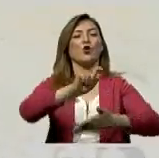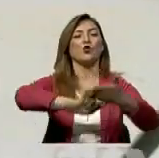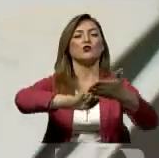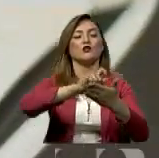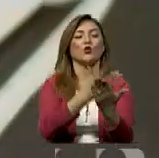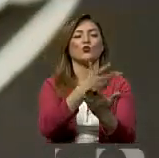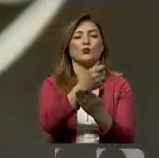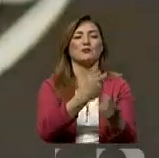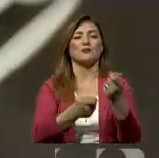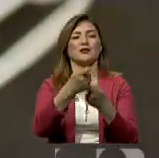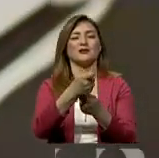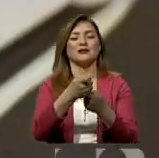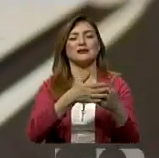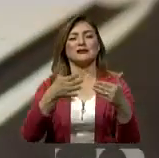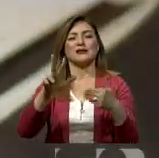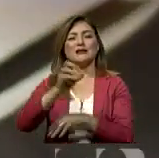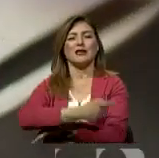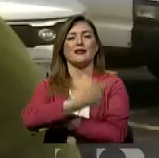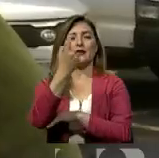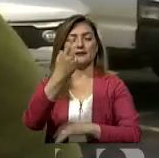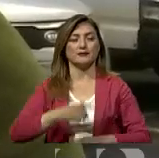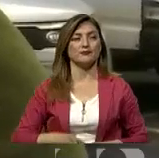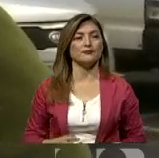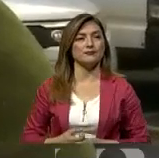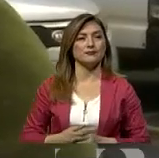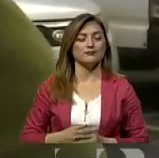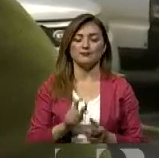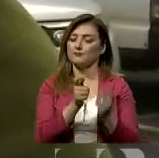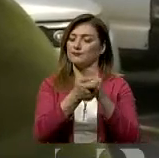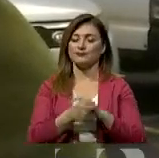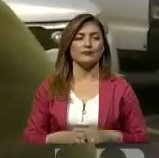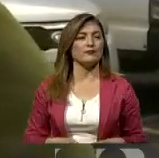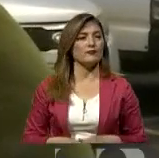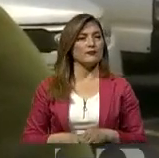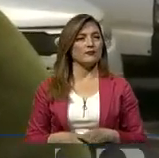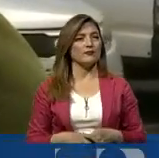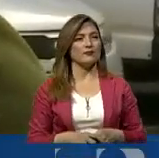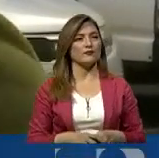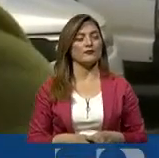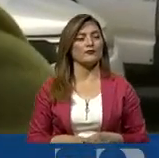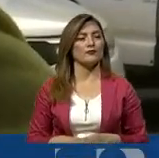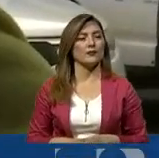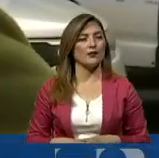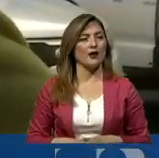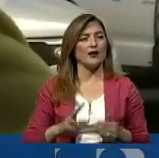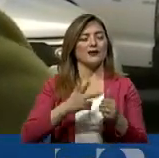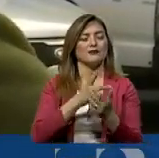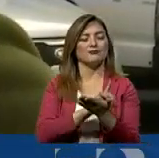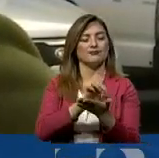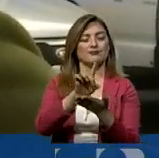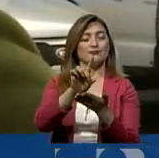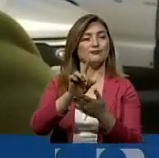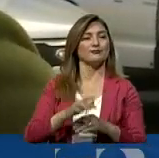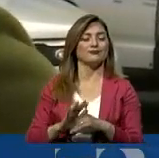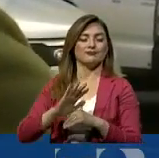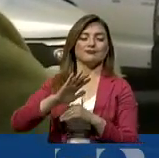de compraventa, que tiene una vigencia de 30 días. Es para hacer el cambio. Entonces ahorita estamos ya en, estoy en la tercera semana y recién